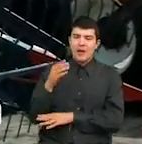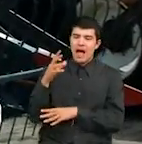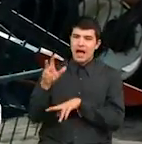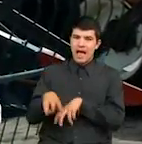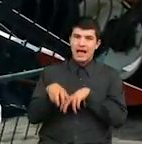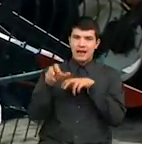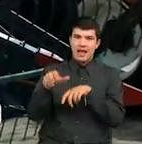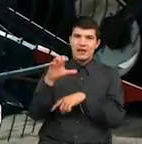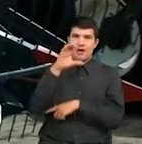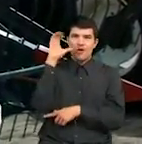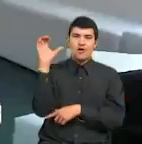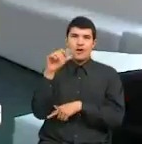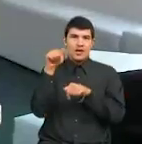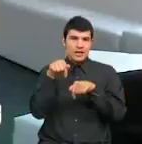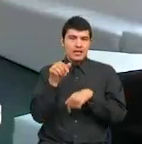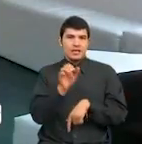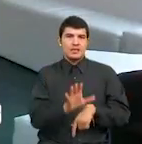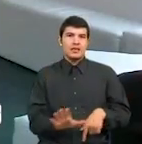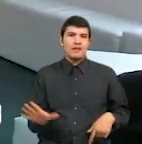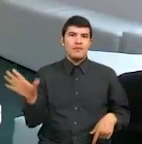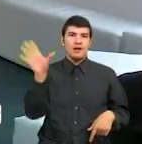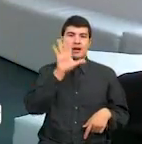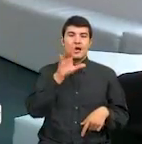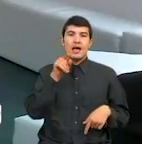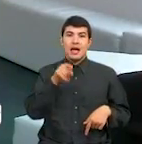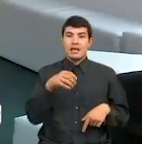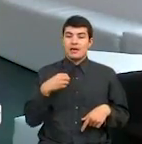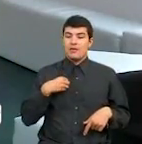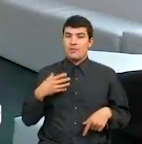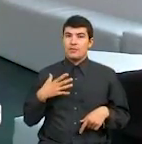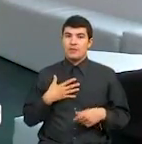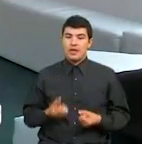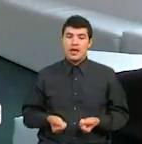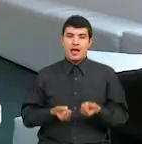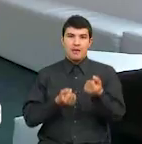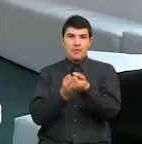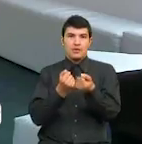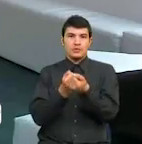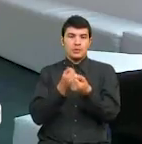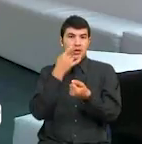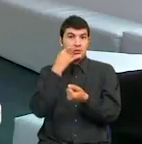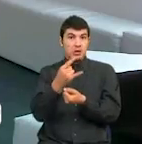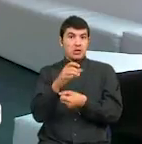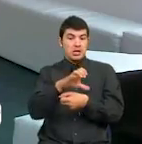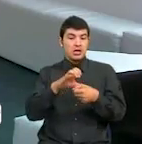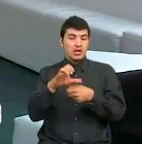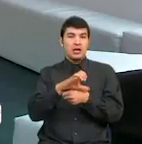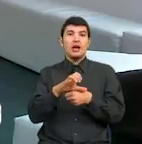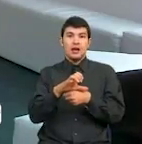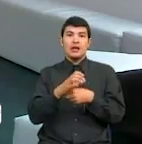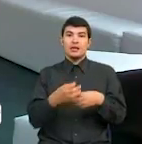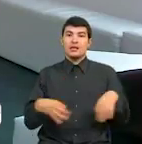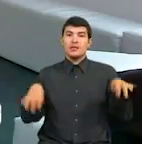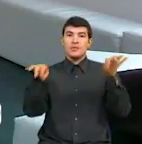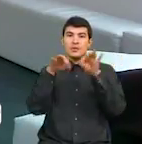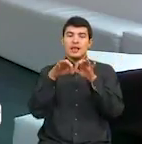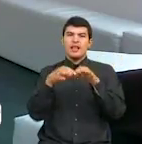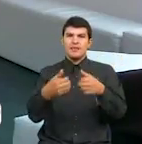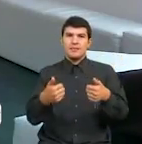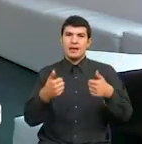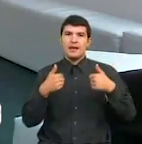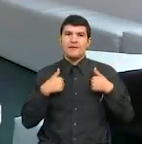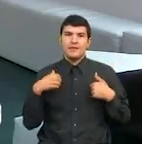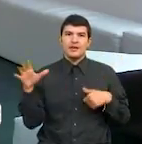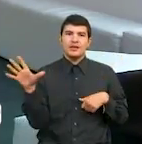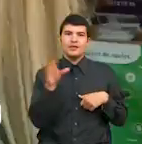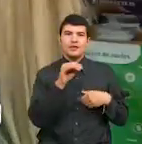Agrario de Colombia en el departamento. Es un aporte interesante para la ciudad, es un apoyo importante para beneficio de toda